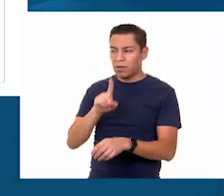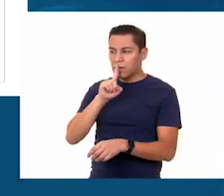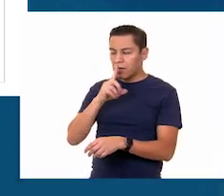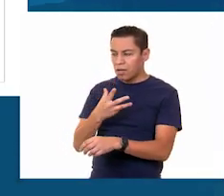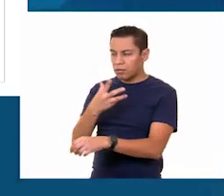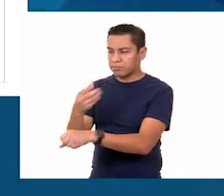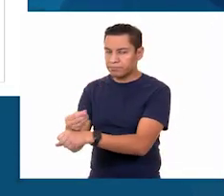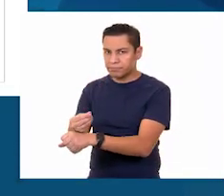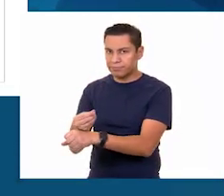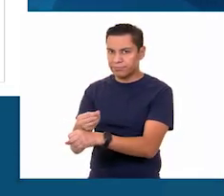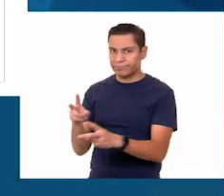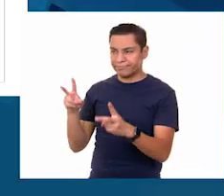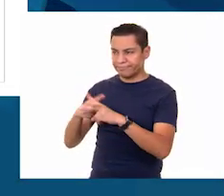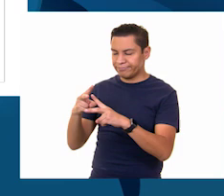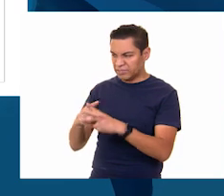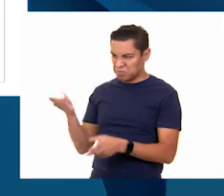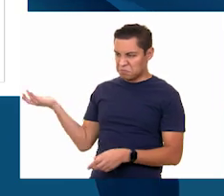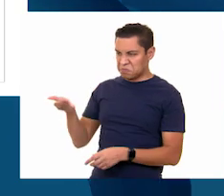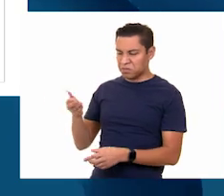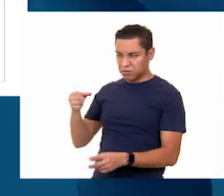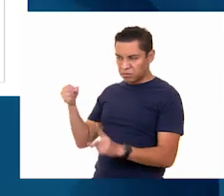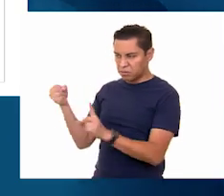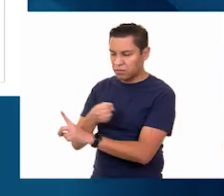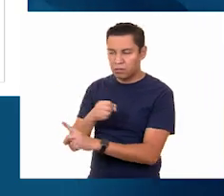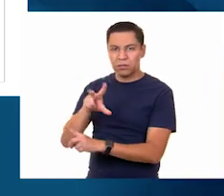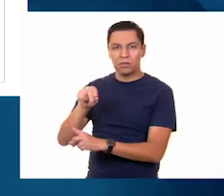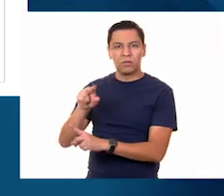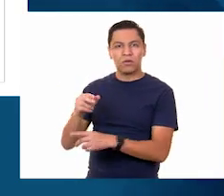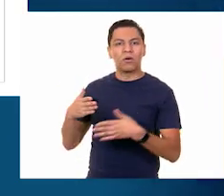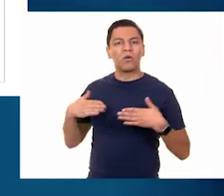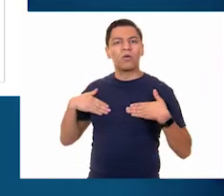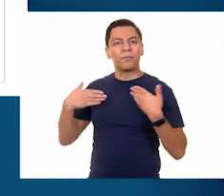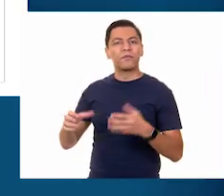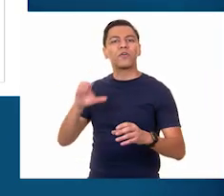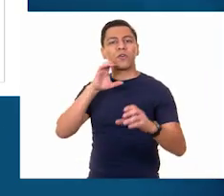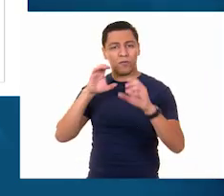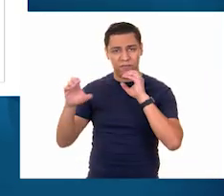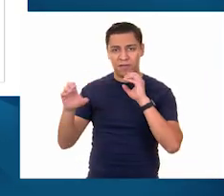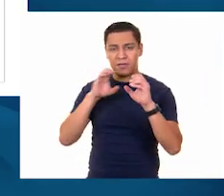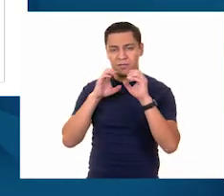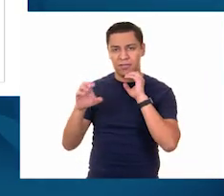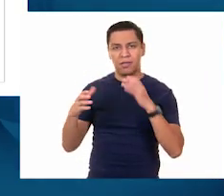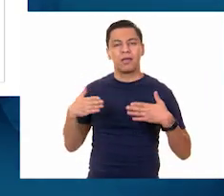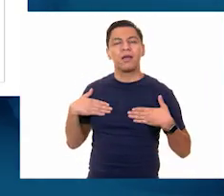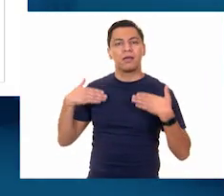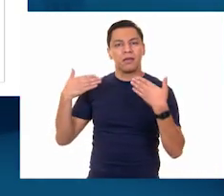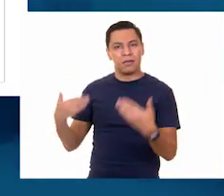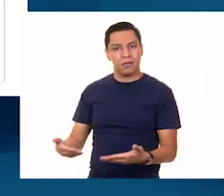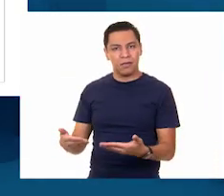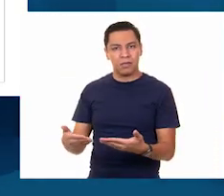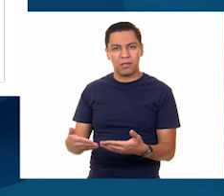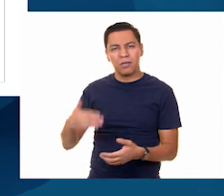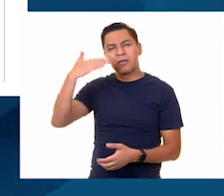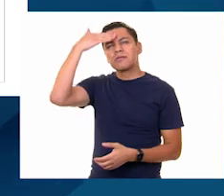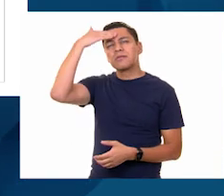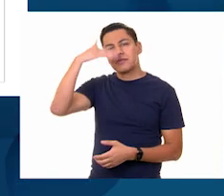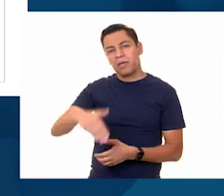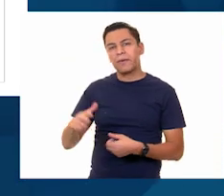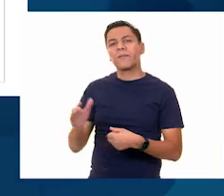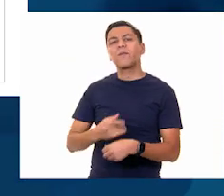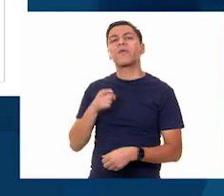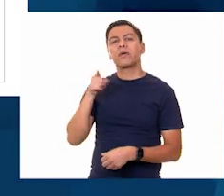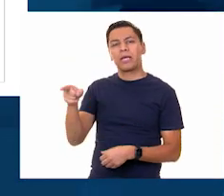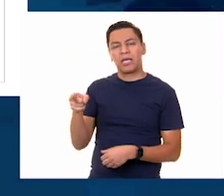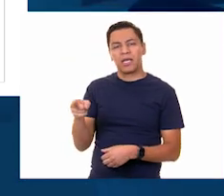violencia. Crea un ambiente de comunicación y confianza con tus hijos. Así te será más fácil saber el porqué de su